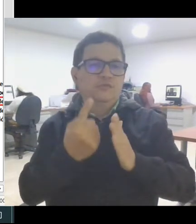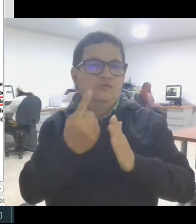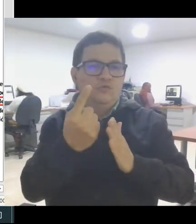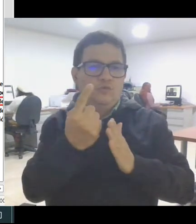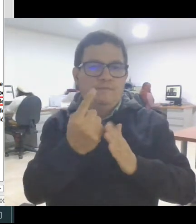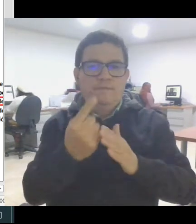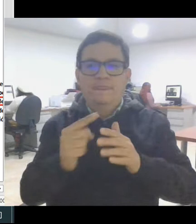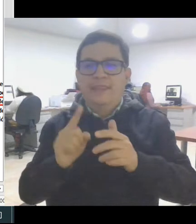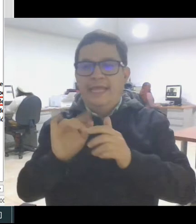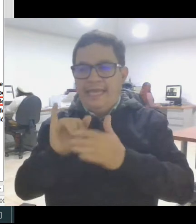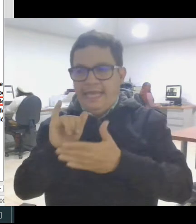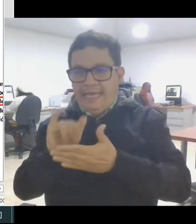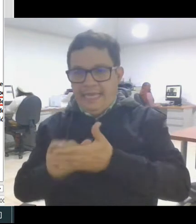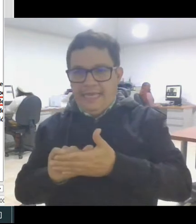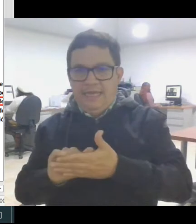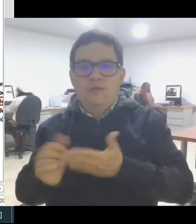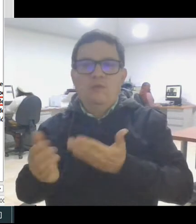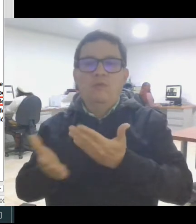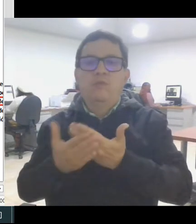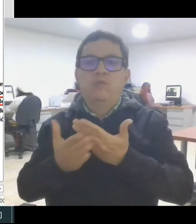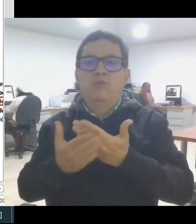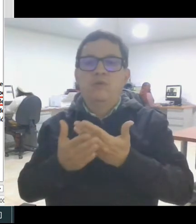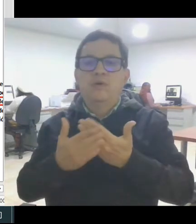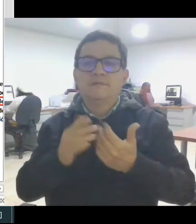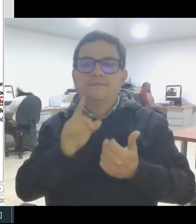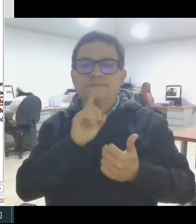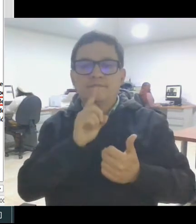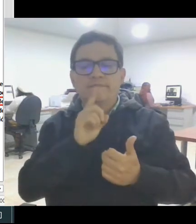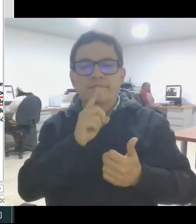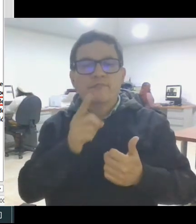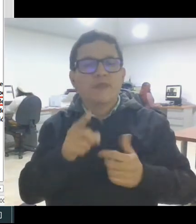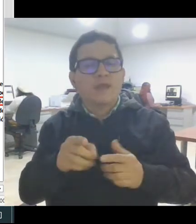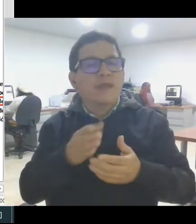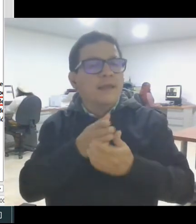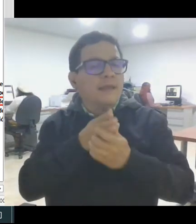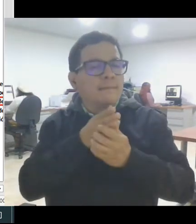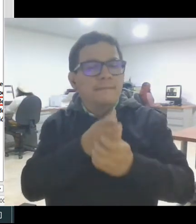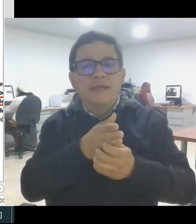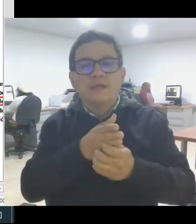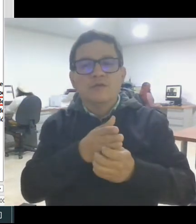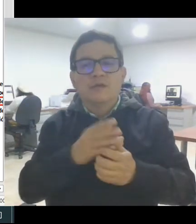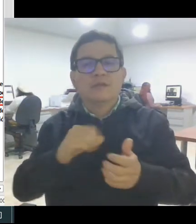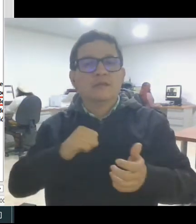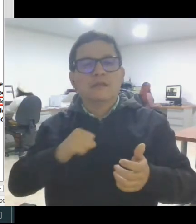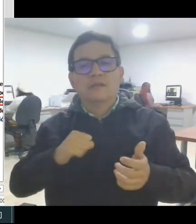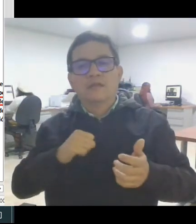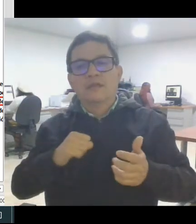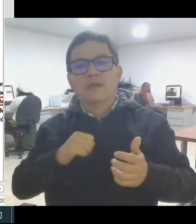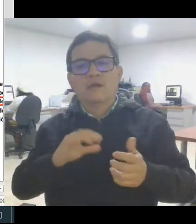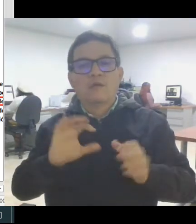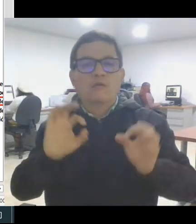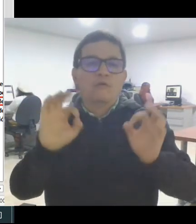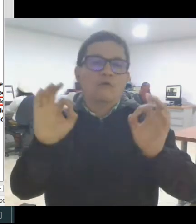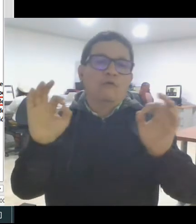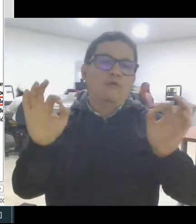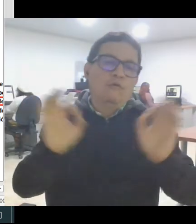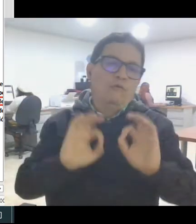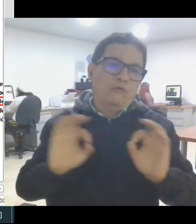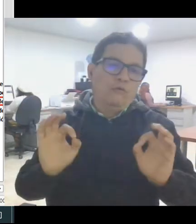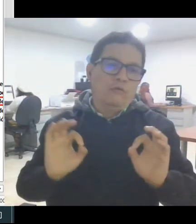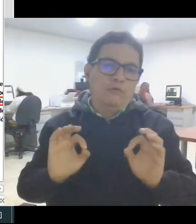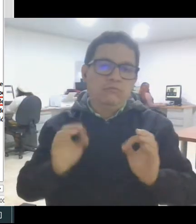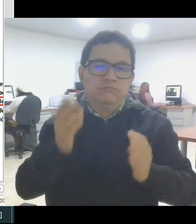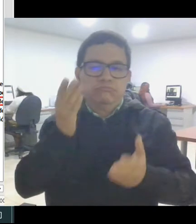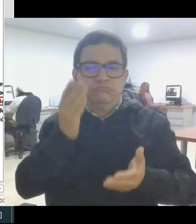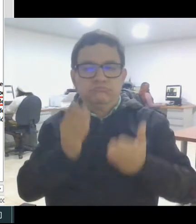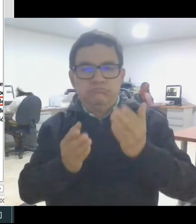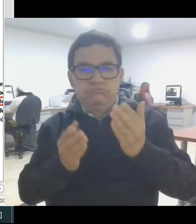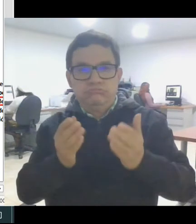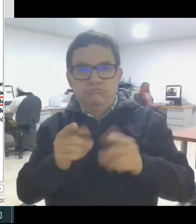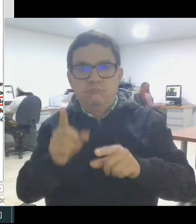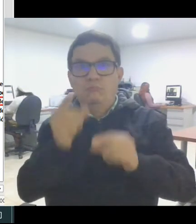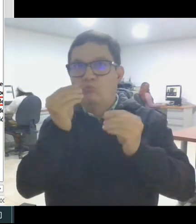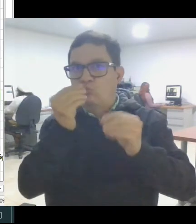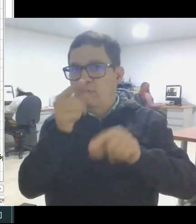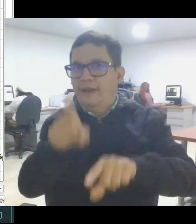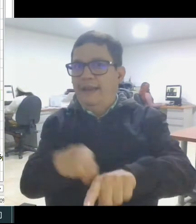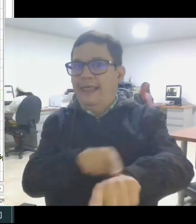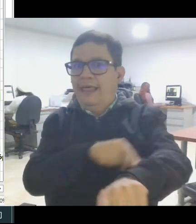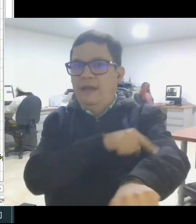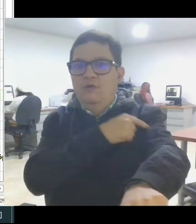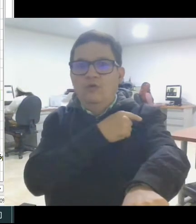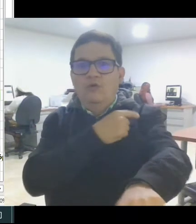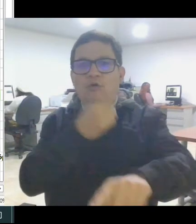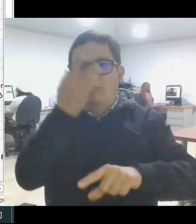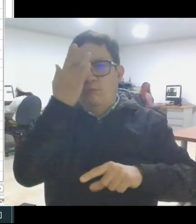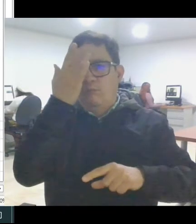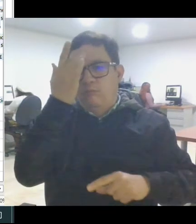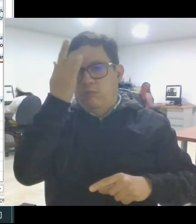Este caso de método contiene se vuelve un poco más largo, ya